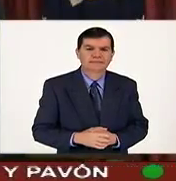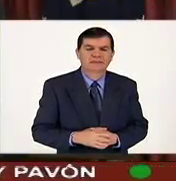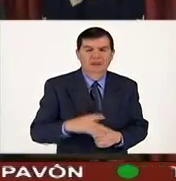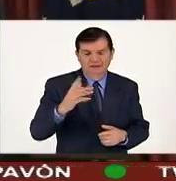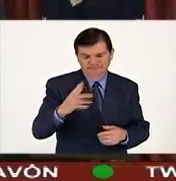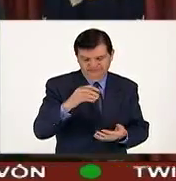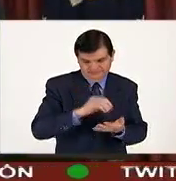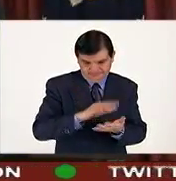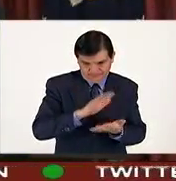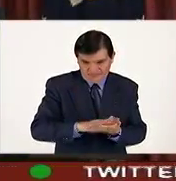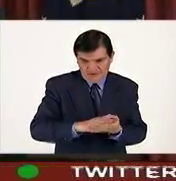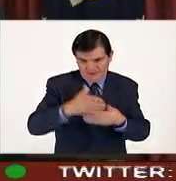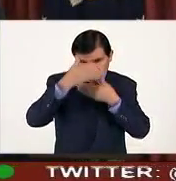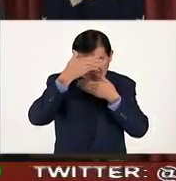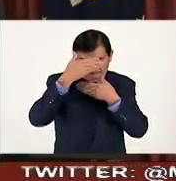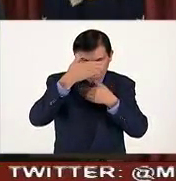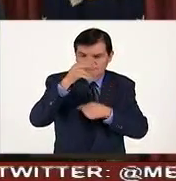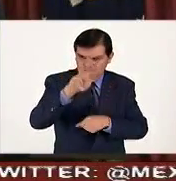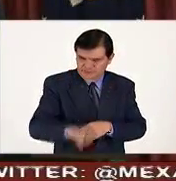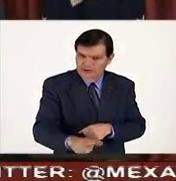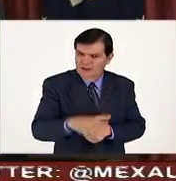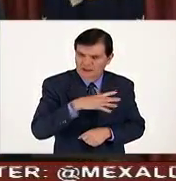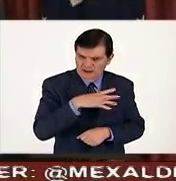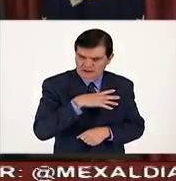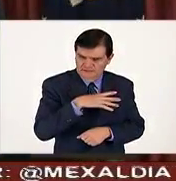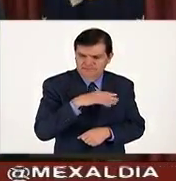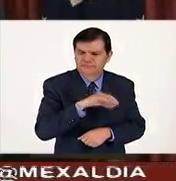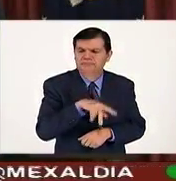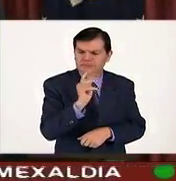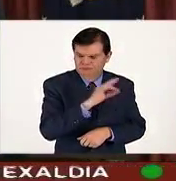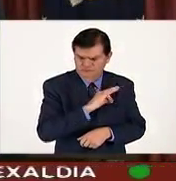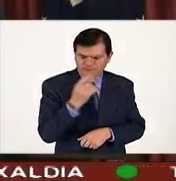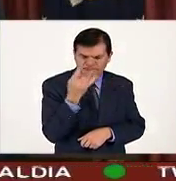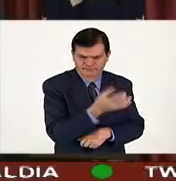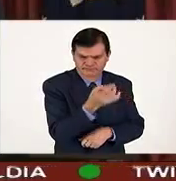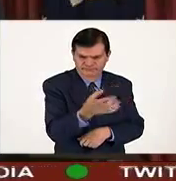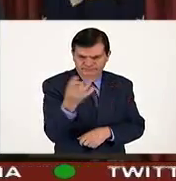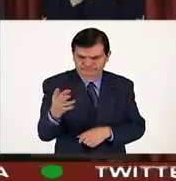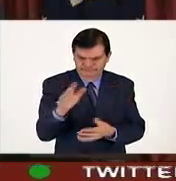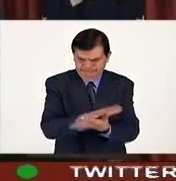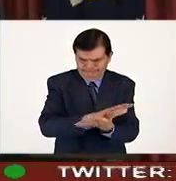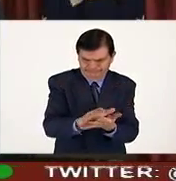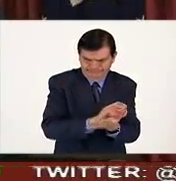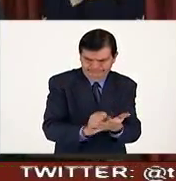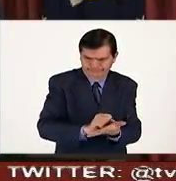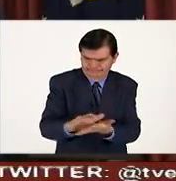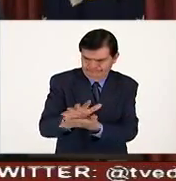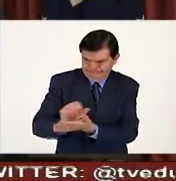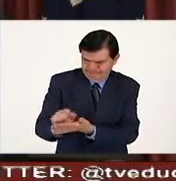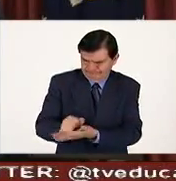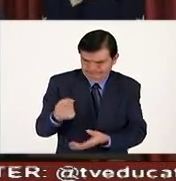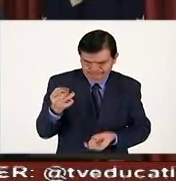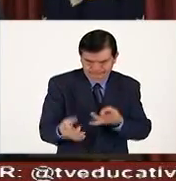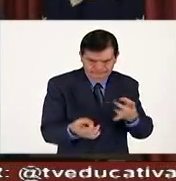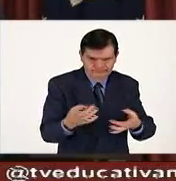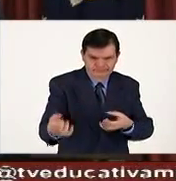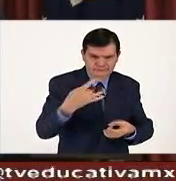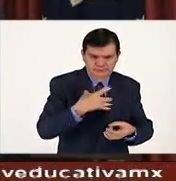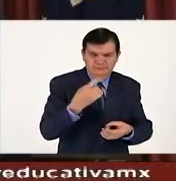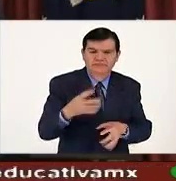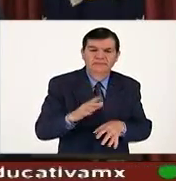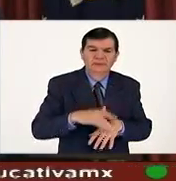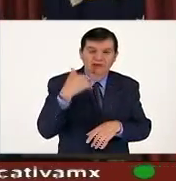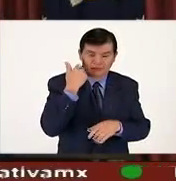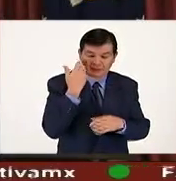La amenaza del terrorismo es real. Pero vamos a superarlo. Destruiremos a cualquier organización que trate de hacernos daño.